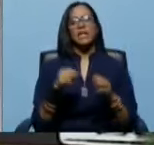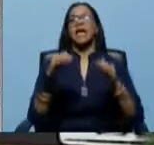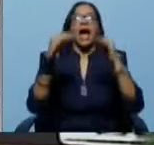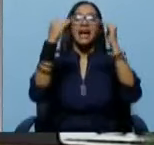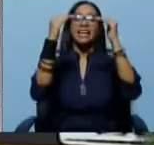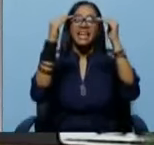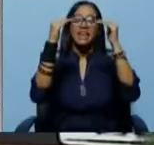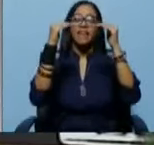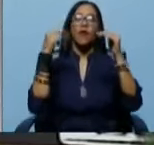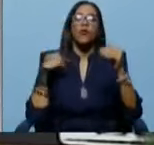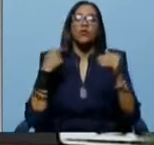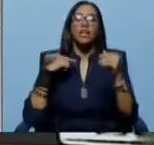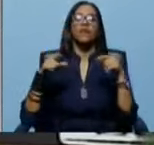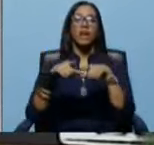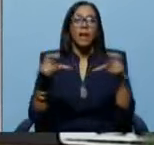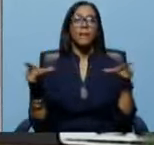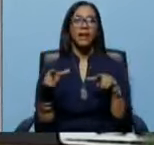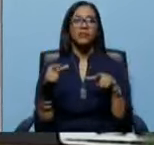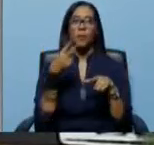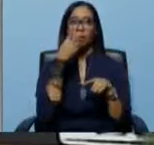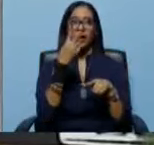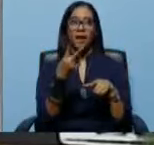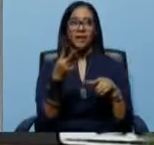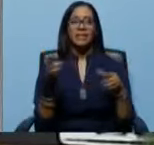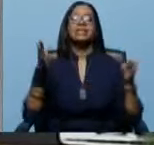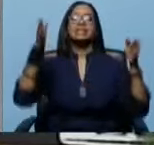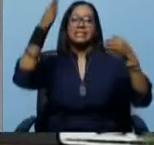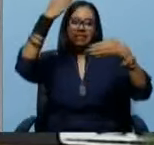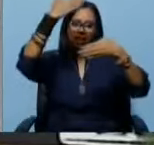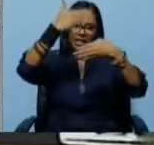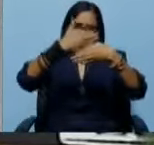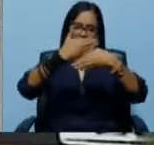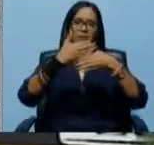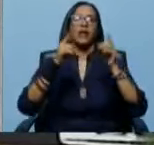arriba uno tenía un espacio para ver, cerraban la autopista,